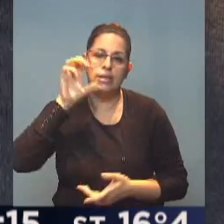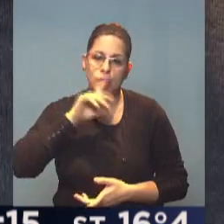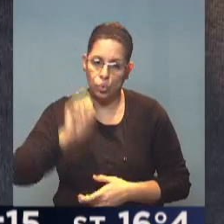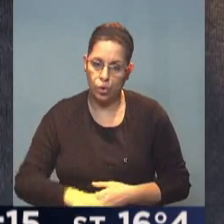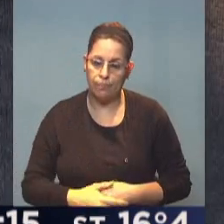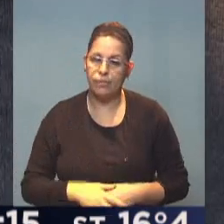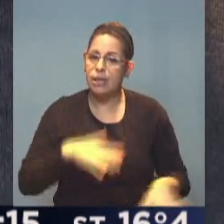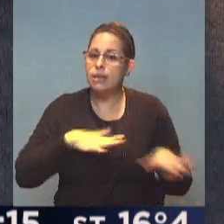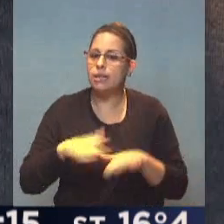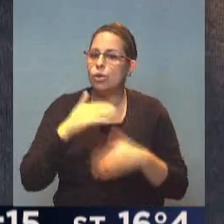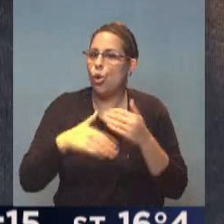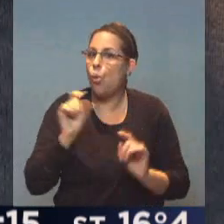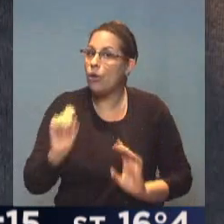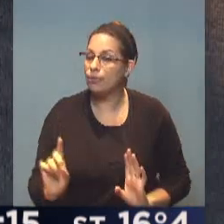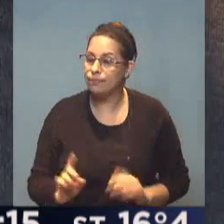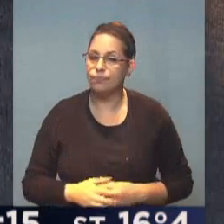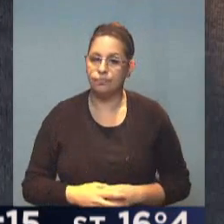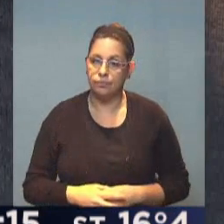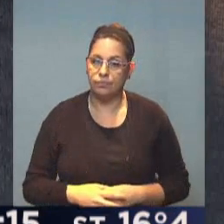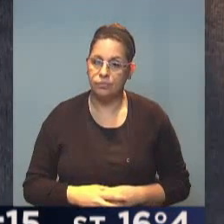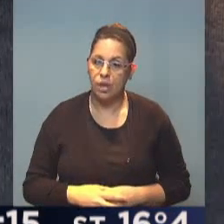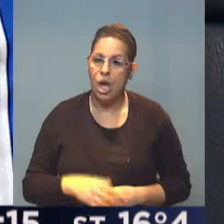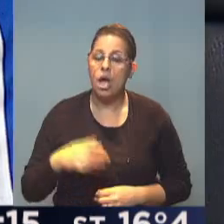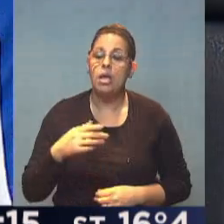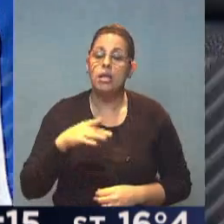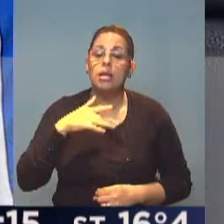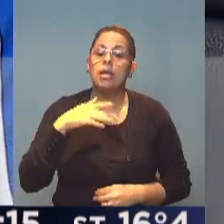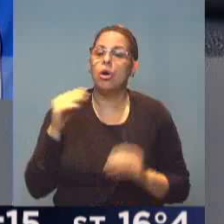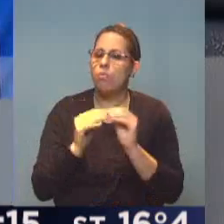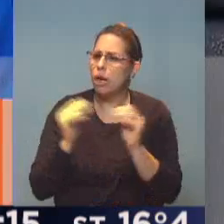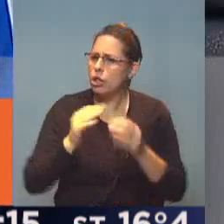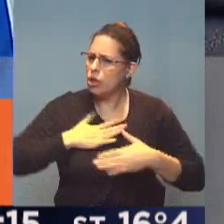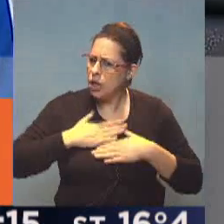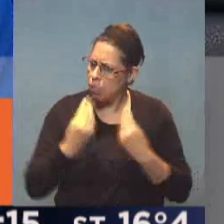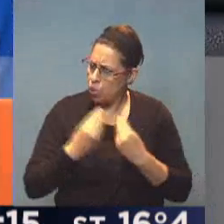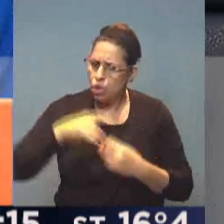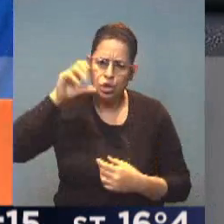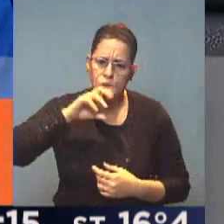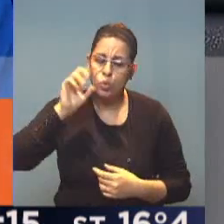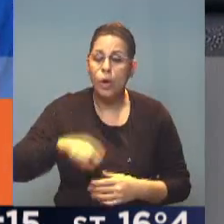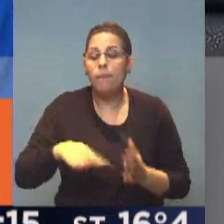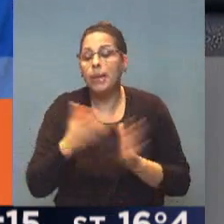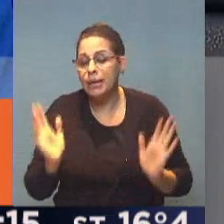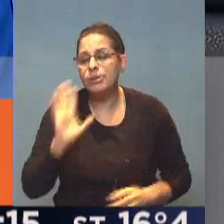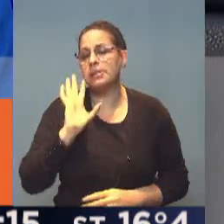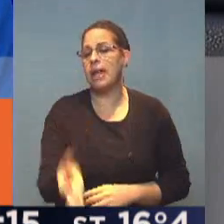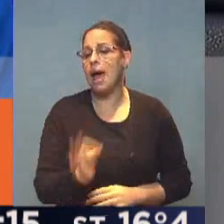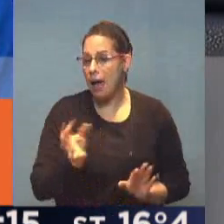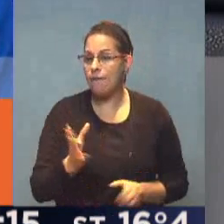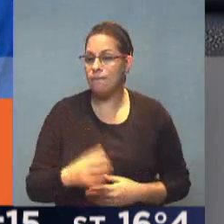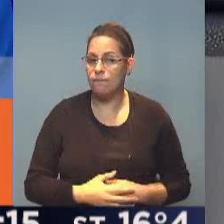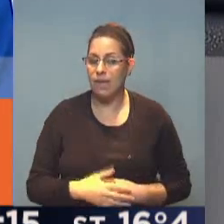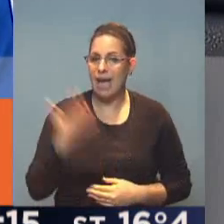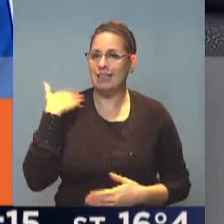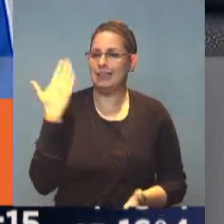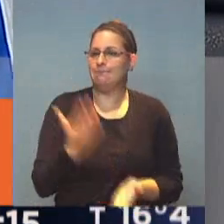la situación del futbolista, realmente muy querido por sus compañeros, pero que, bueno, evidentemente ya sabemos la falta que